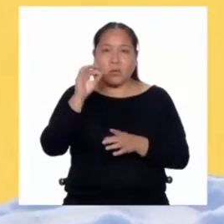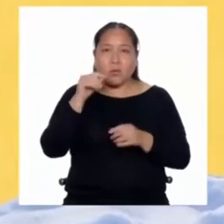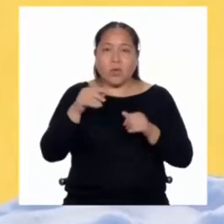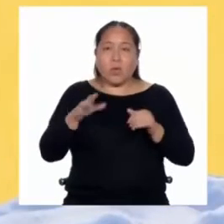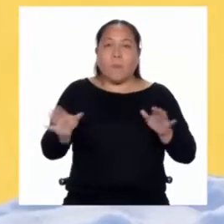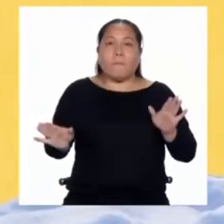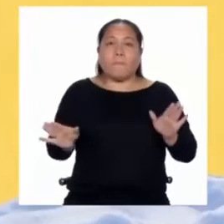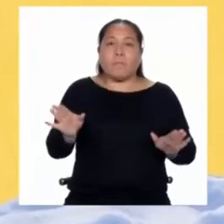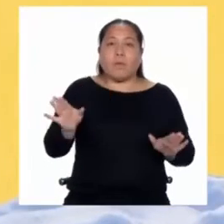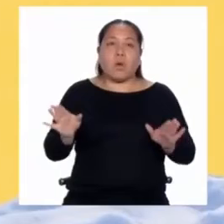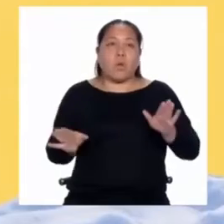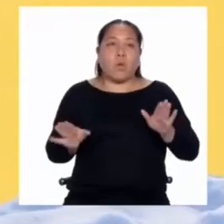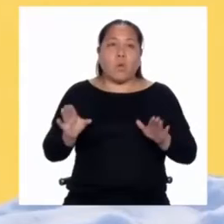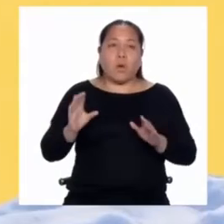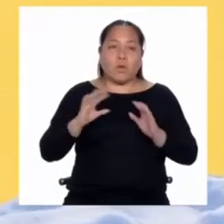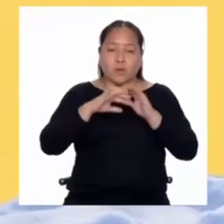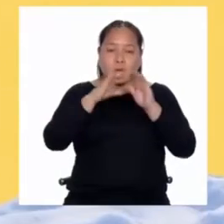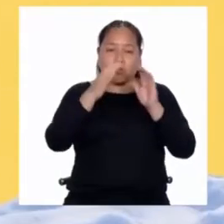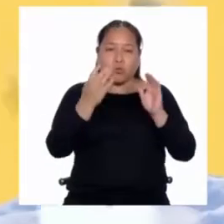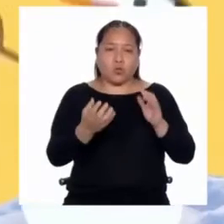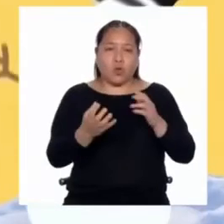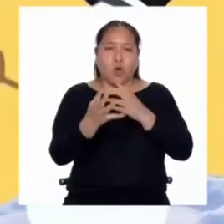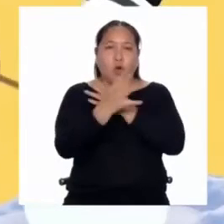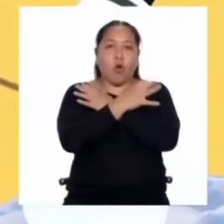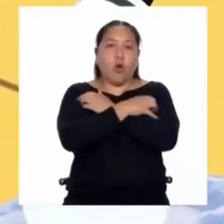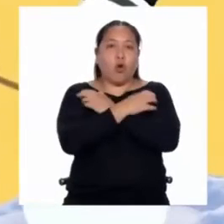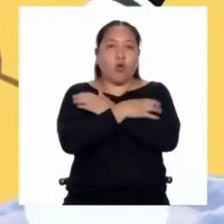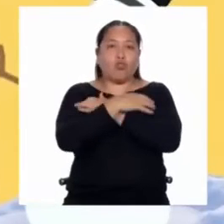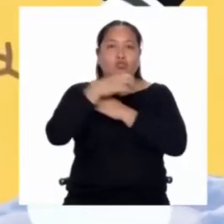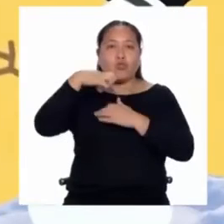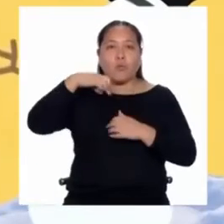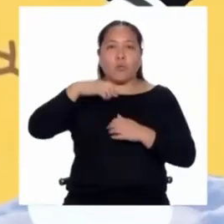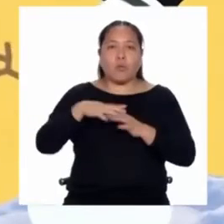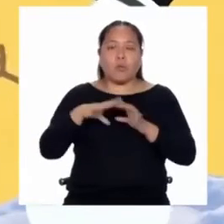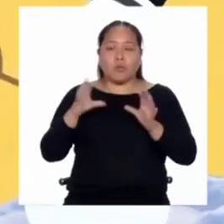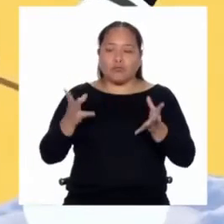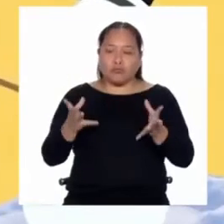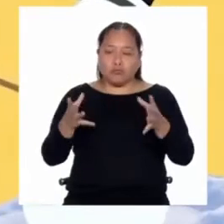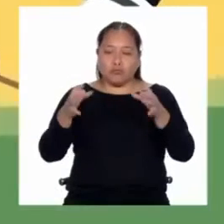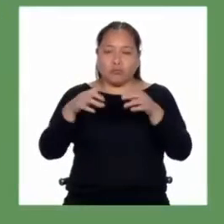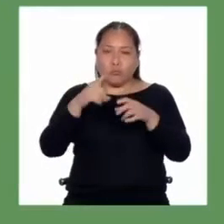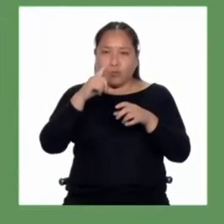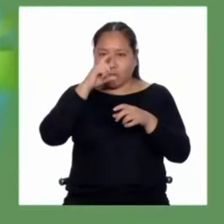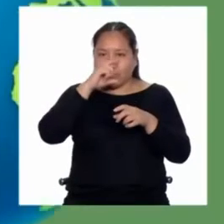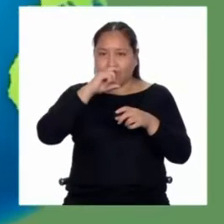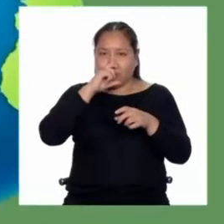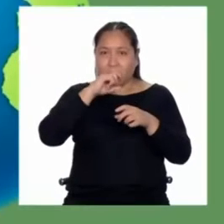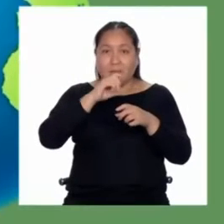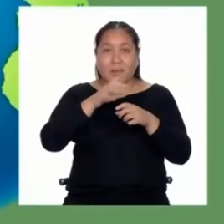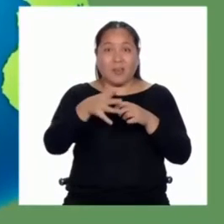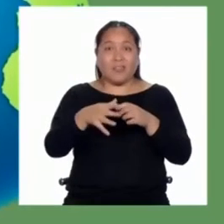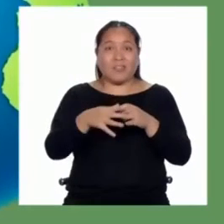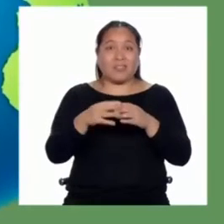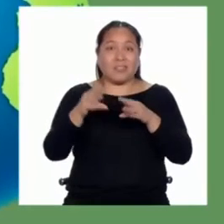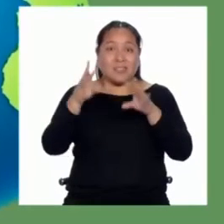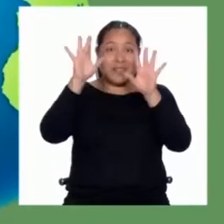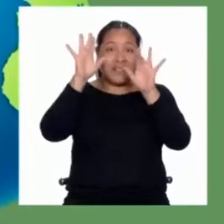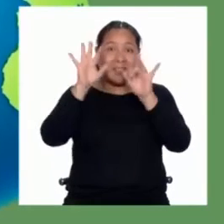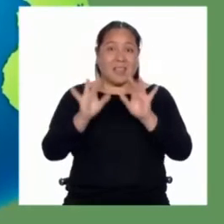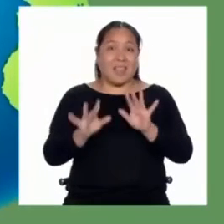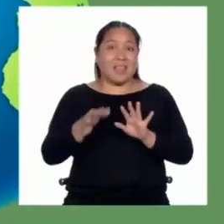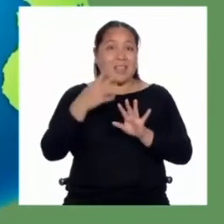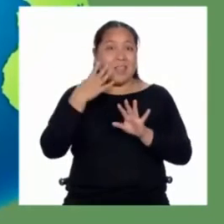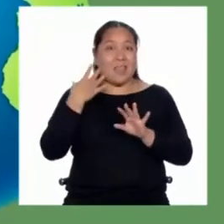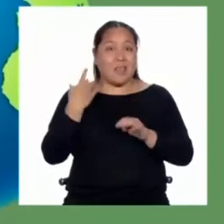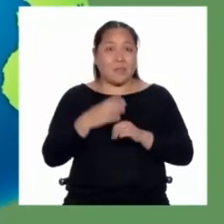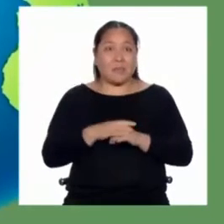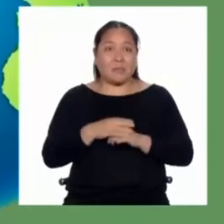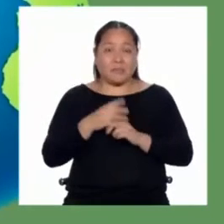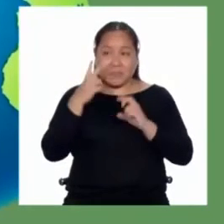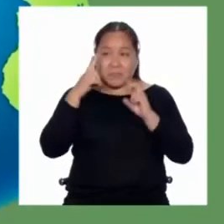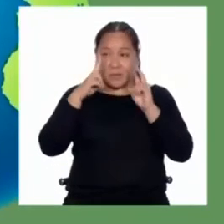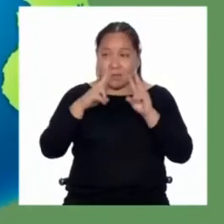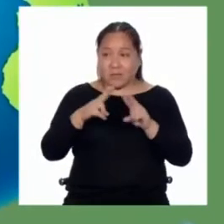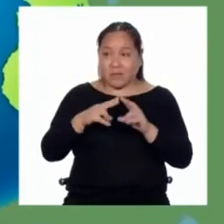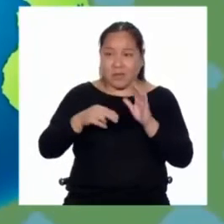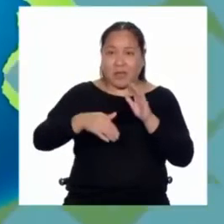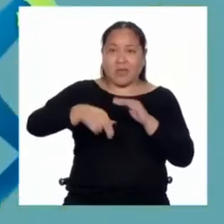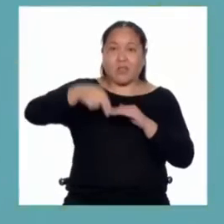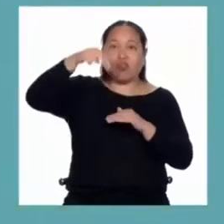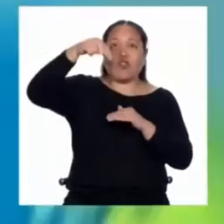pingüinos, iglúes, osos polares, muñecos de nieve, en fin. Para que lo comprendas mejor, vayamos al hemisferio